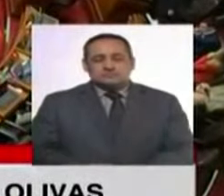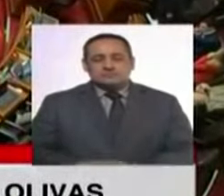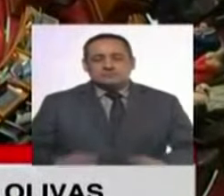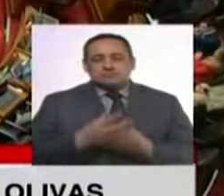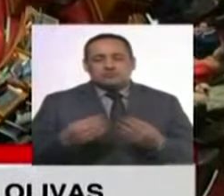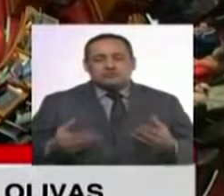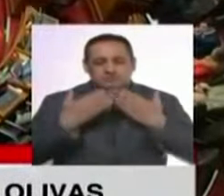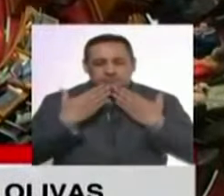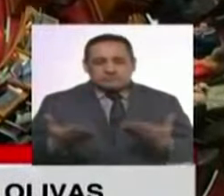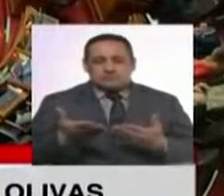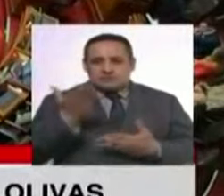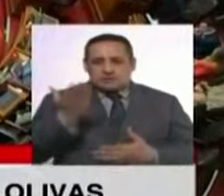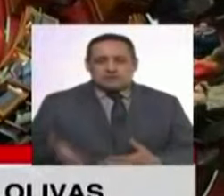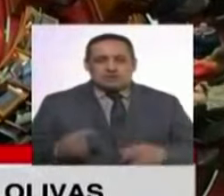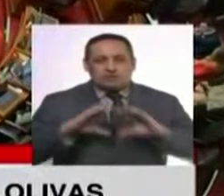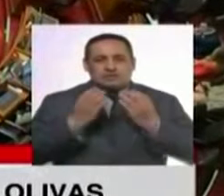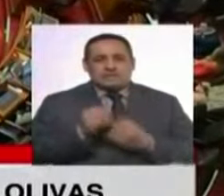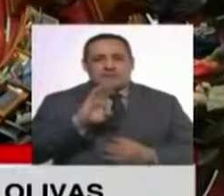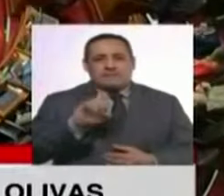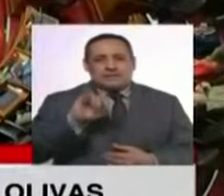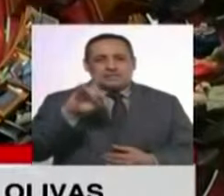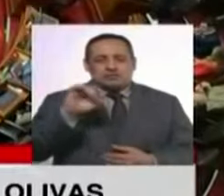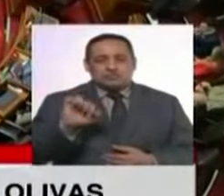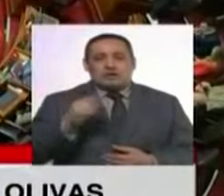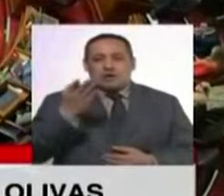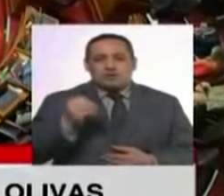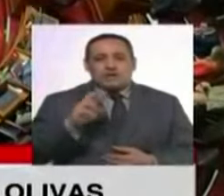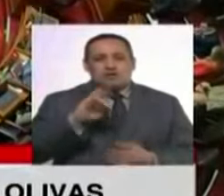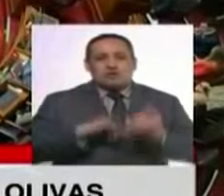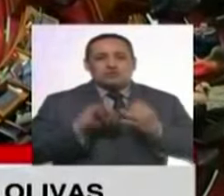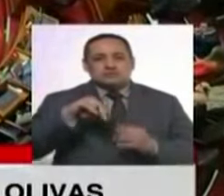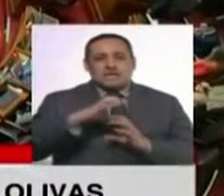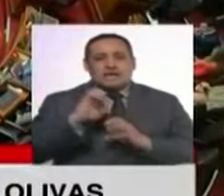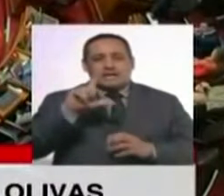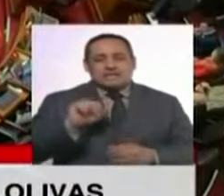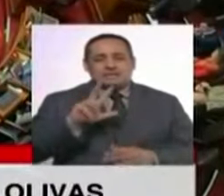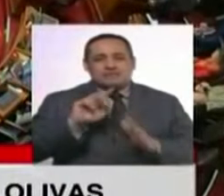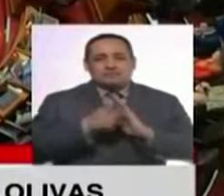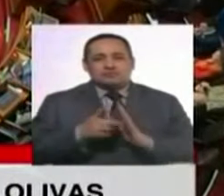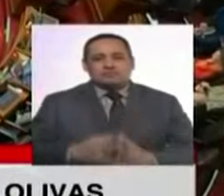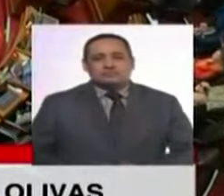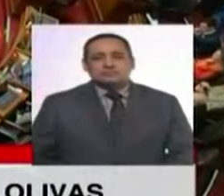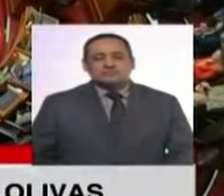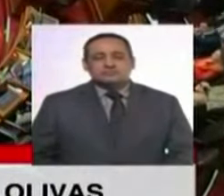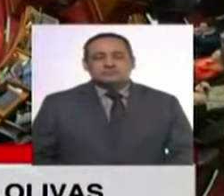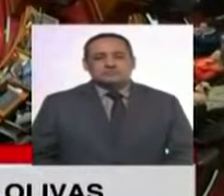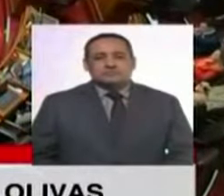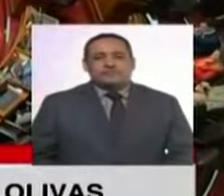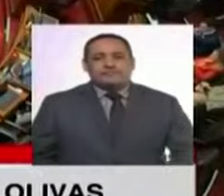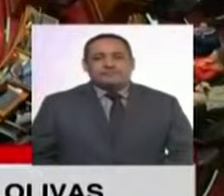congresista bellido le toca el turno a la congresista rosangela barbarán por tres minutos